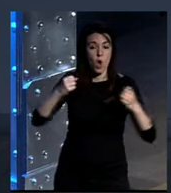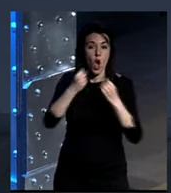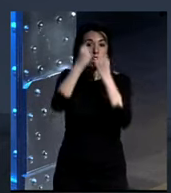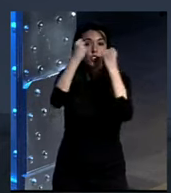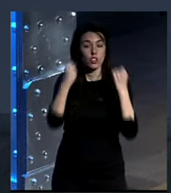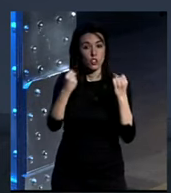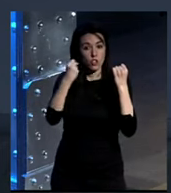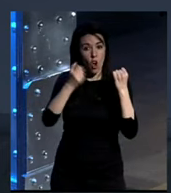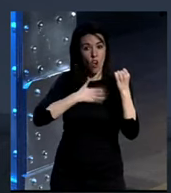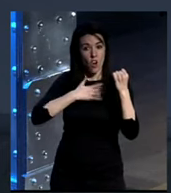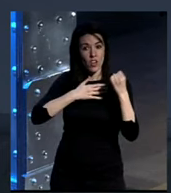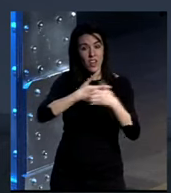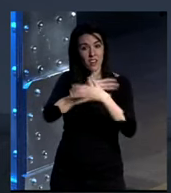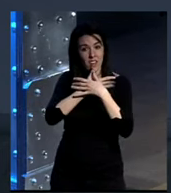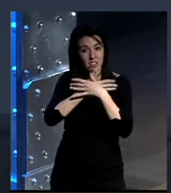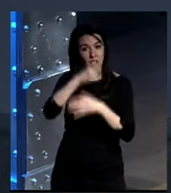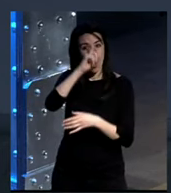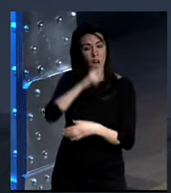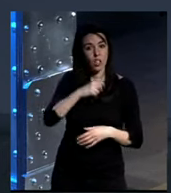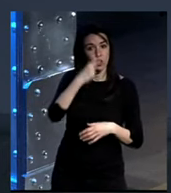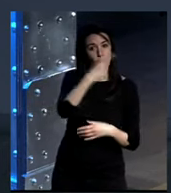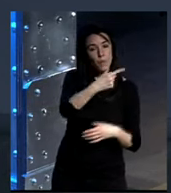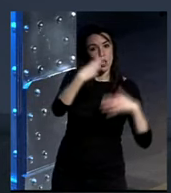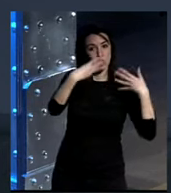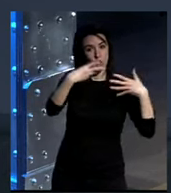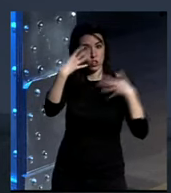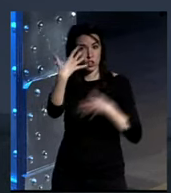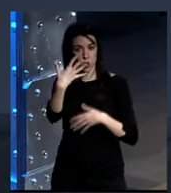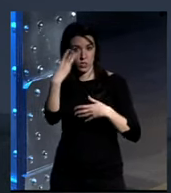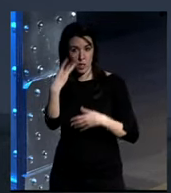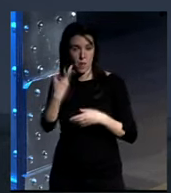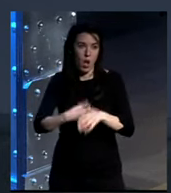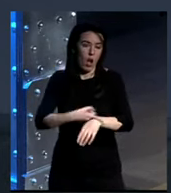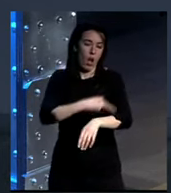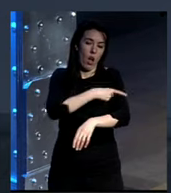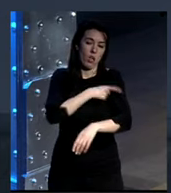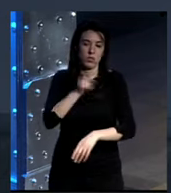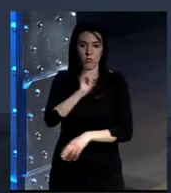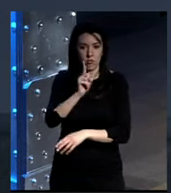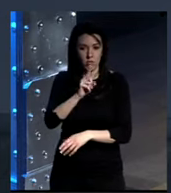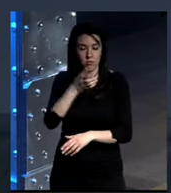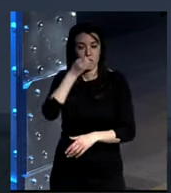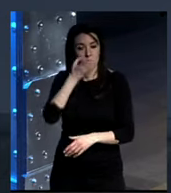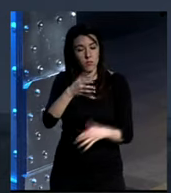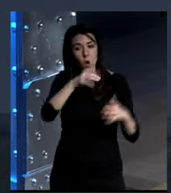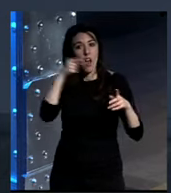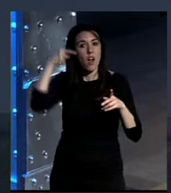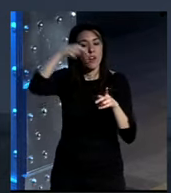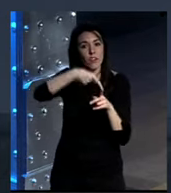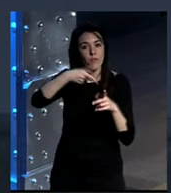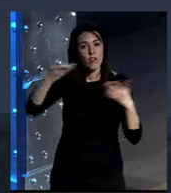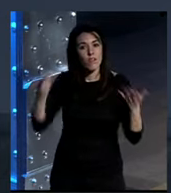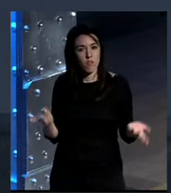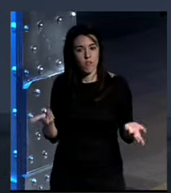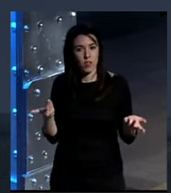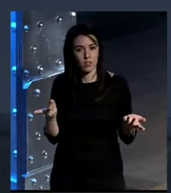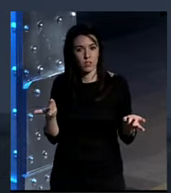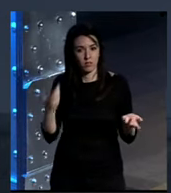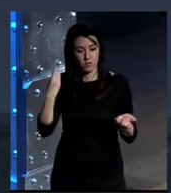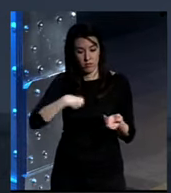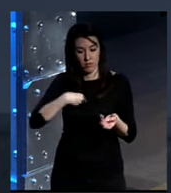en 1853. Pero para no exagerar tanto, parece que una buena referencia es